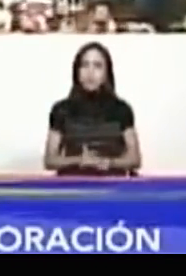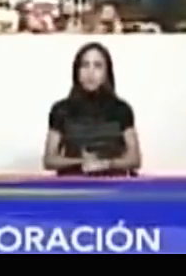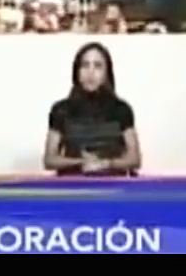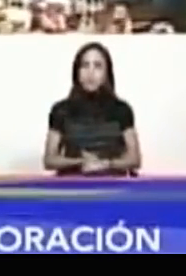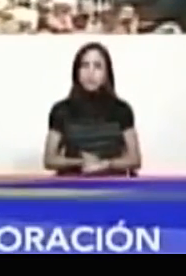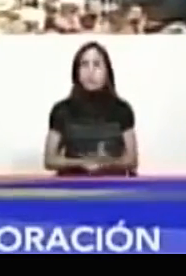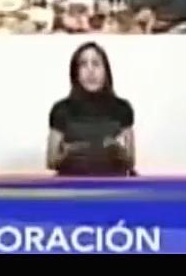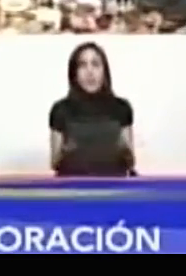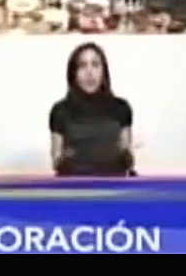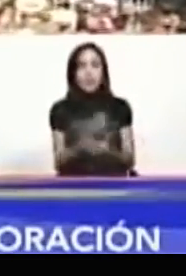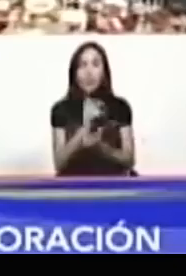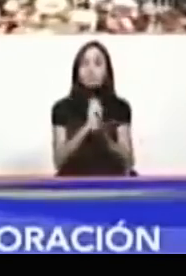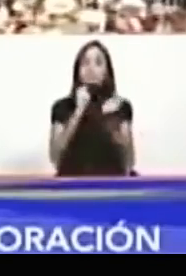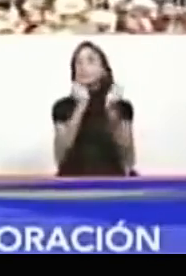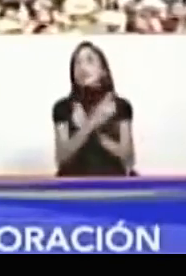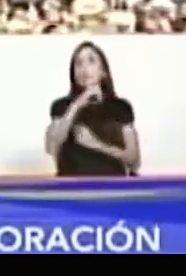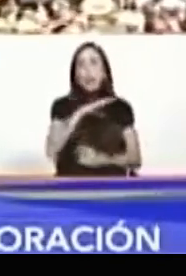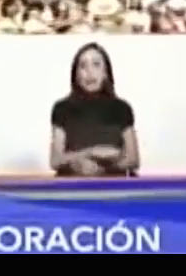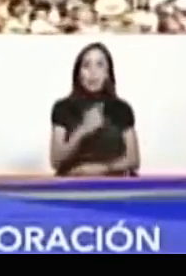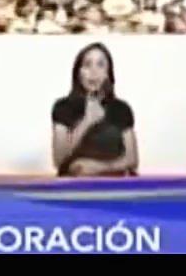Lo he llamado un nuevo comienzo.